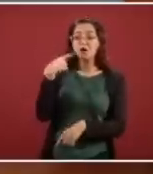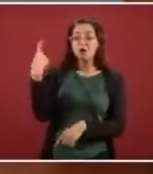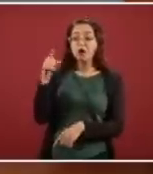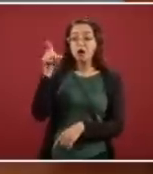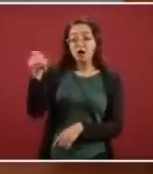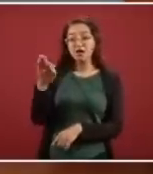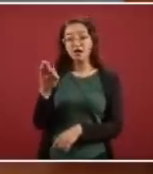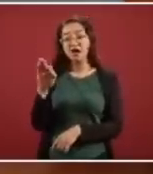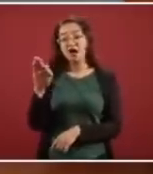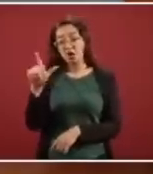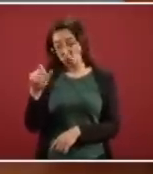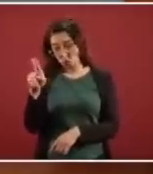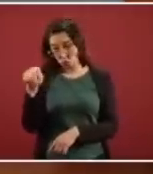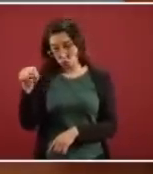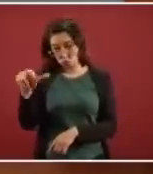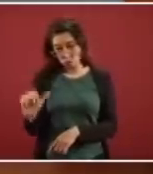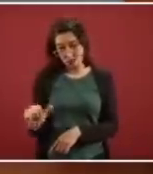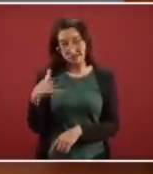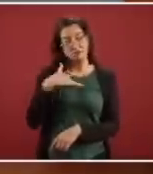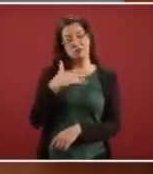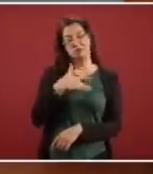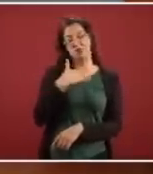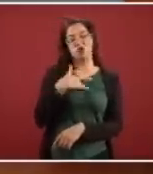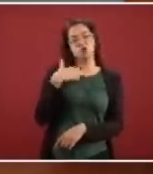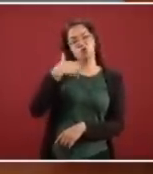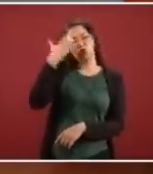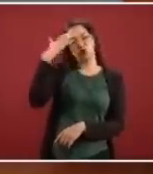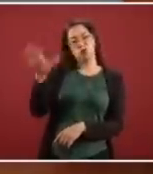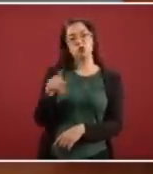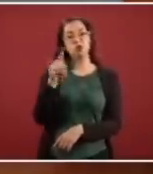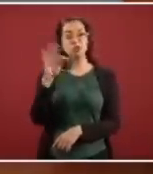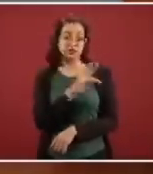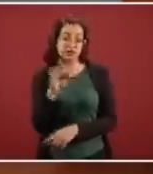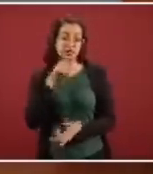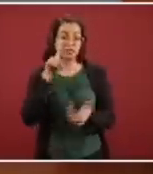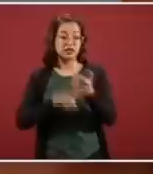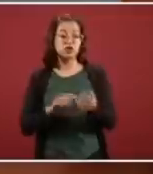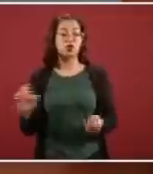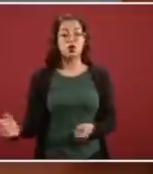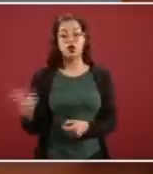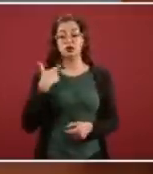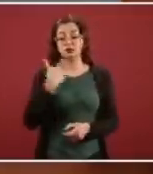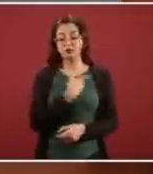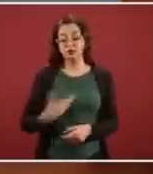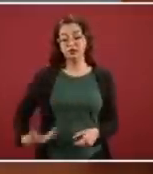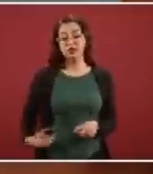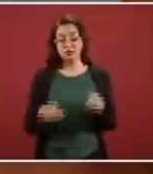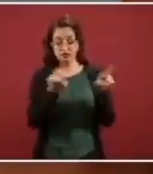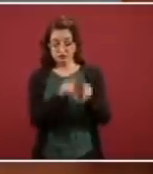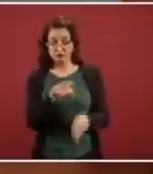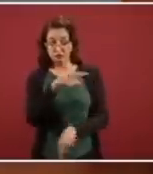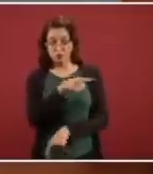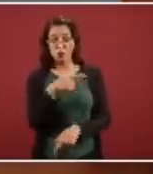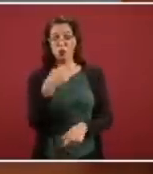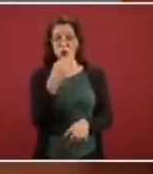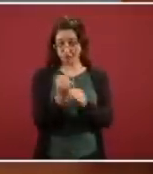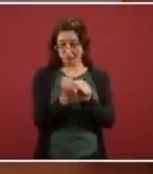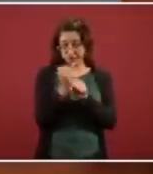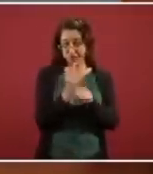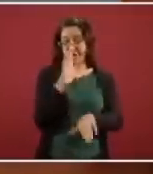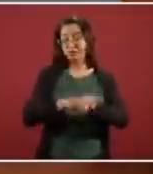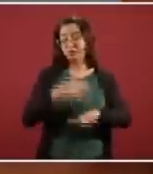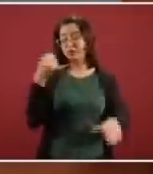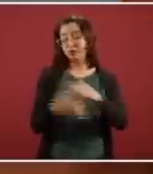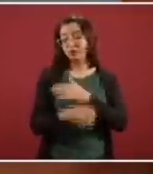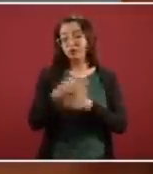la posibilidad de que otros exfuncionarios del expresidente sean investigados o si él mismo también pueda estar bajo